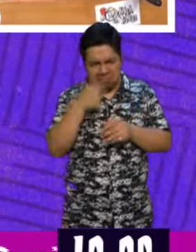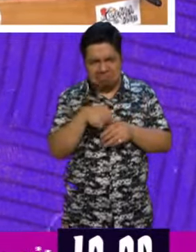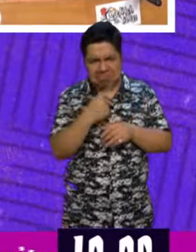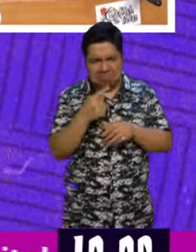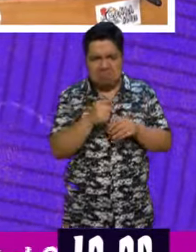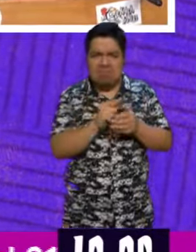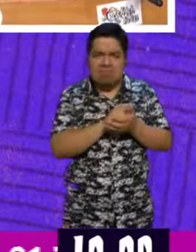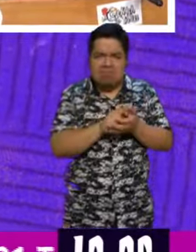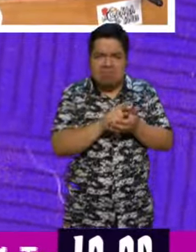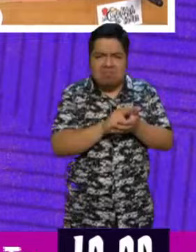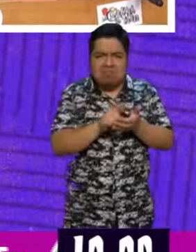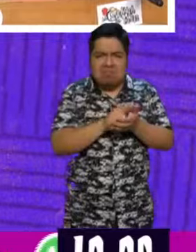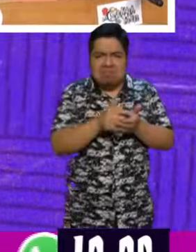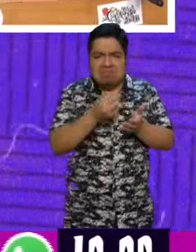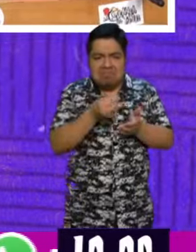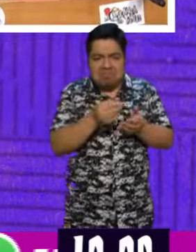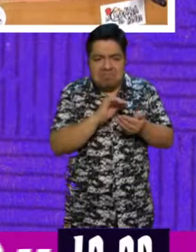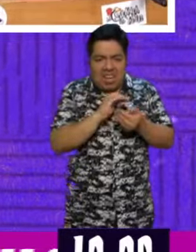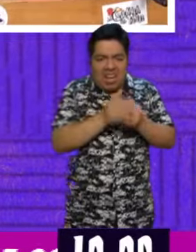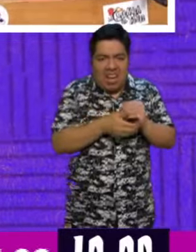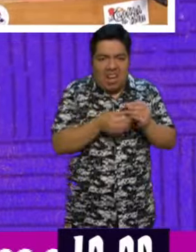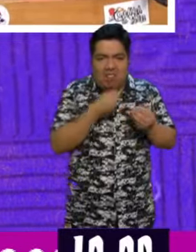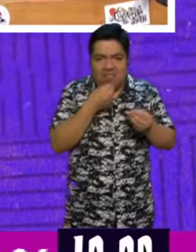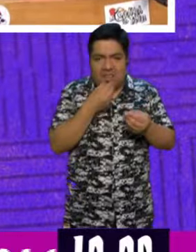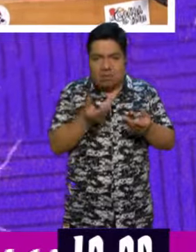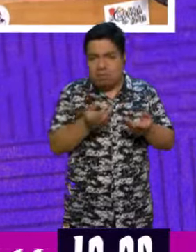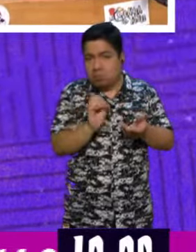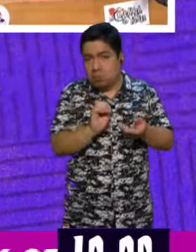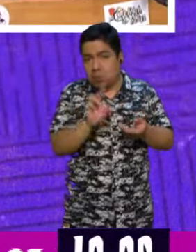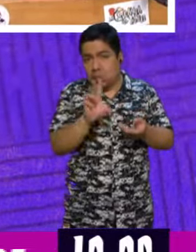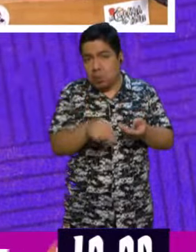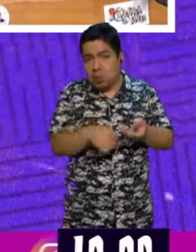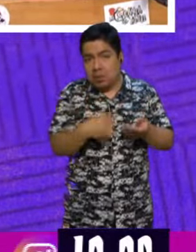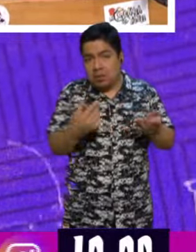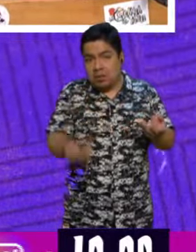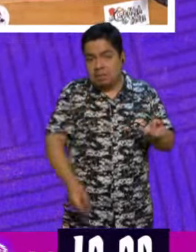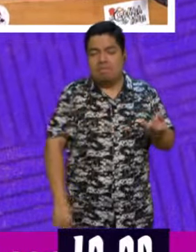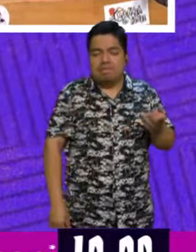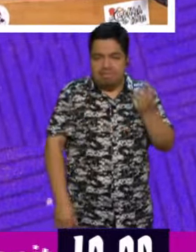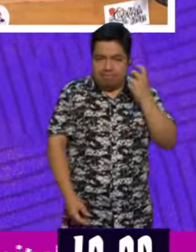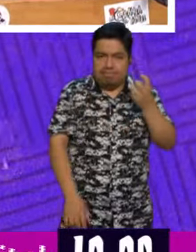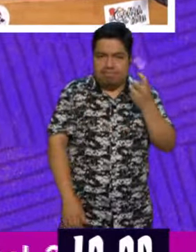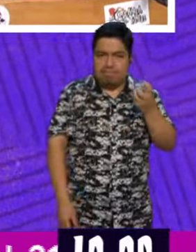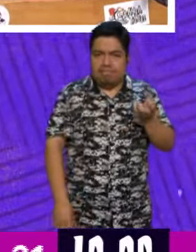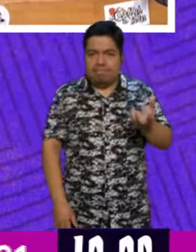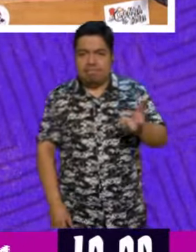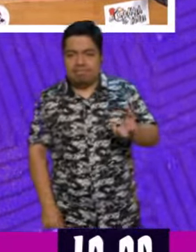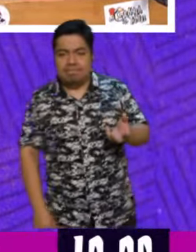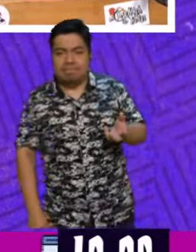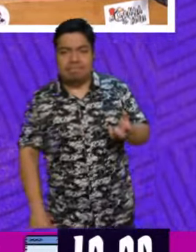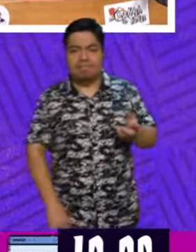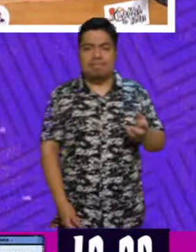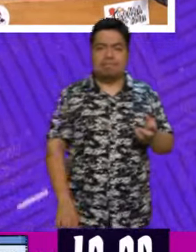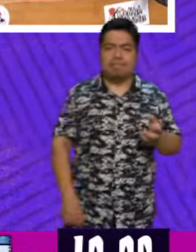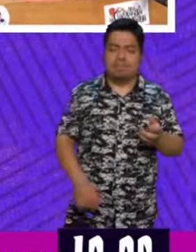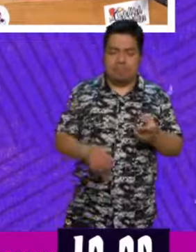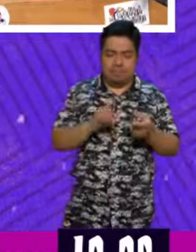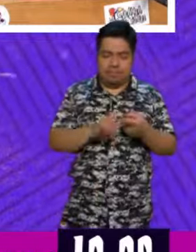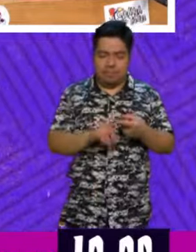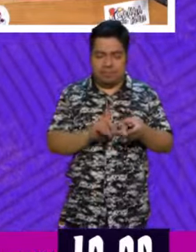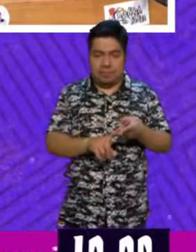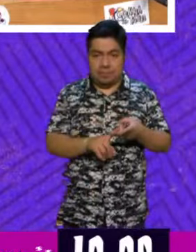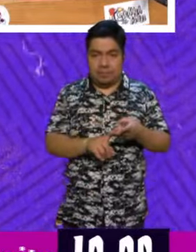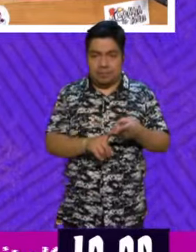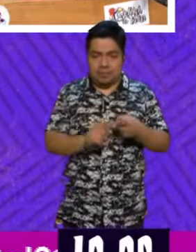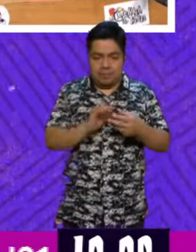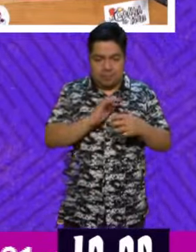lava uno, sinceramente, si uno no se va a comer la cáscara. Sí, sí. Y si los lavan, le